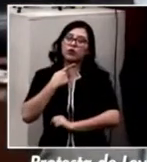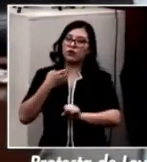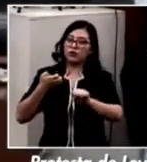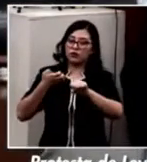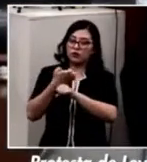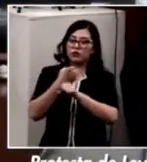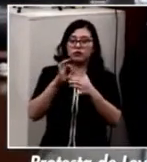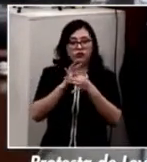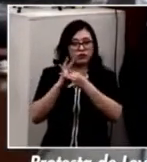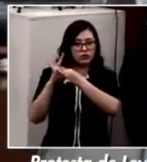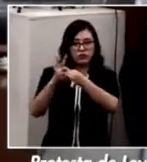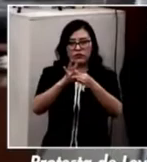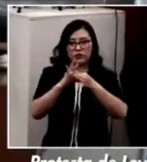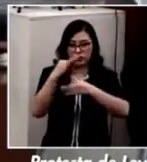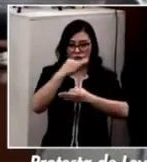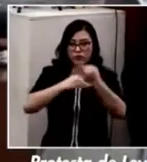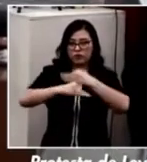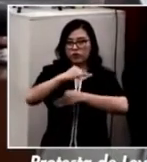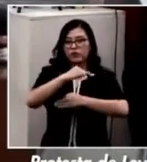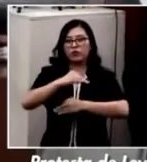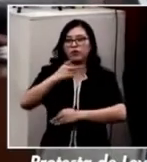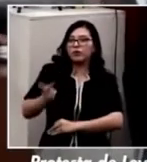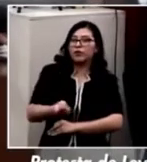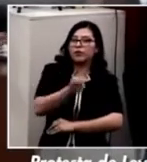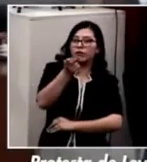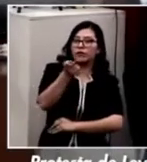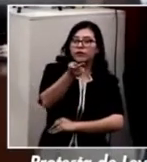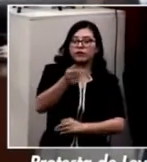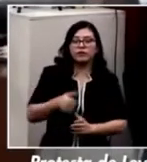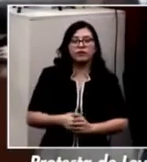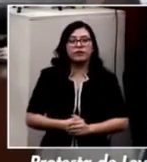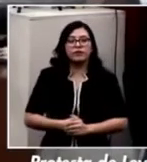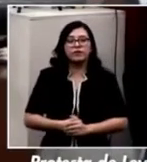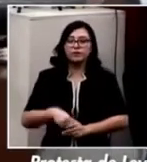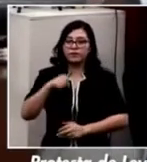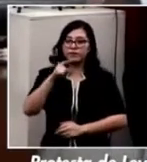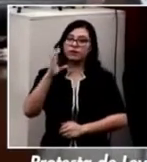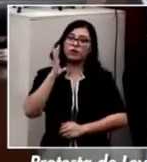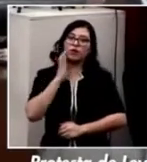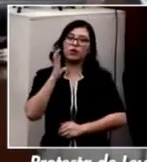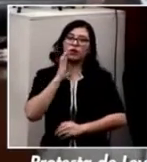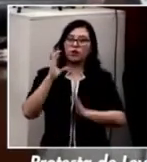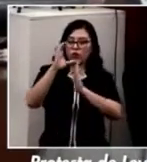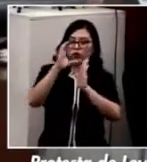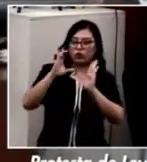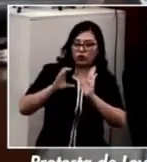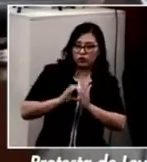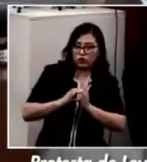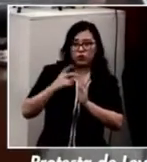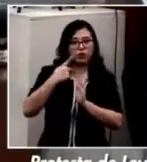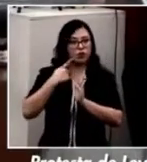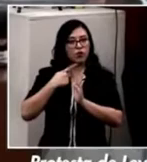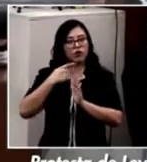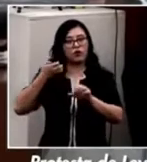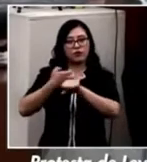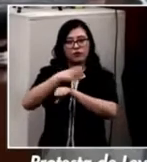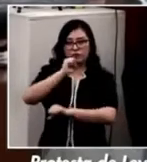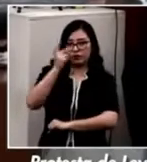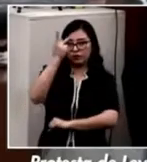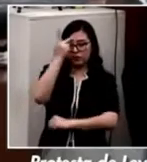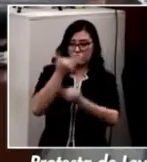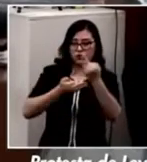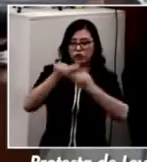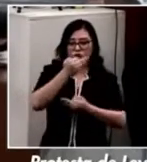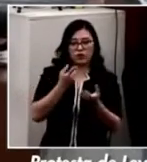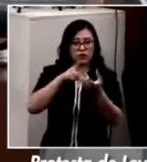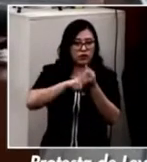materia de fiscalía estamos trabajando en la integración de las carpetas, coadyuvamos también en la prevención con las acciones